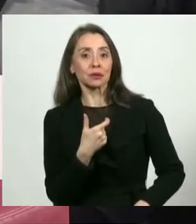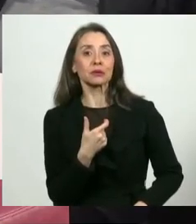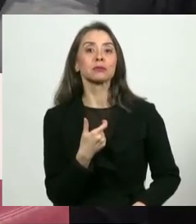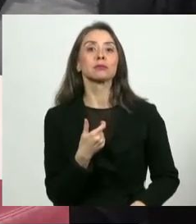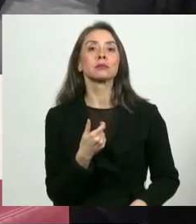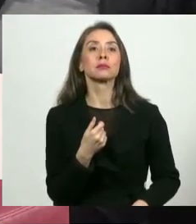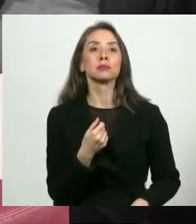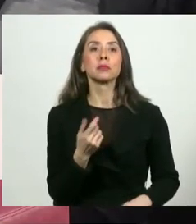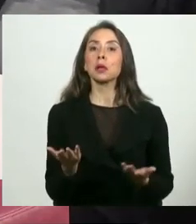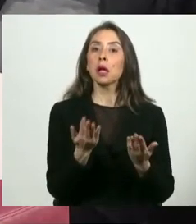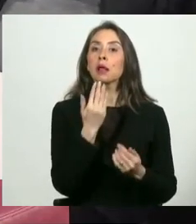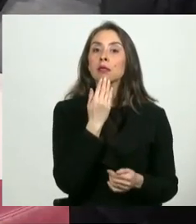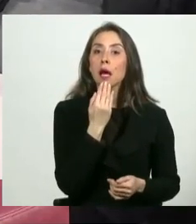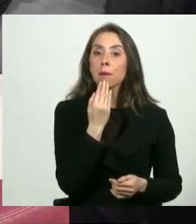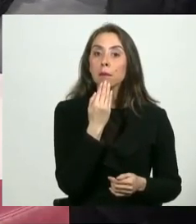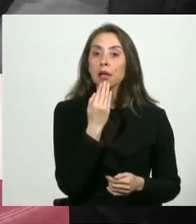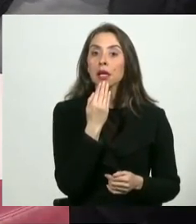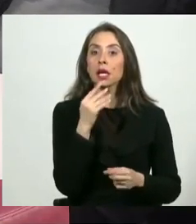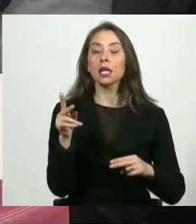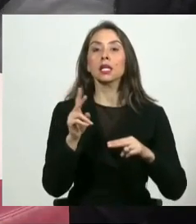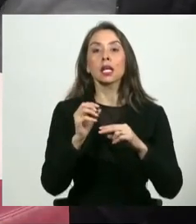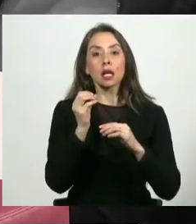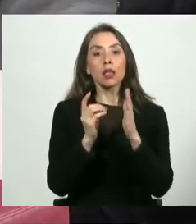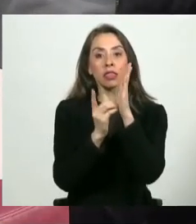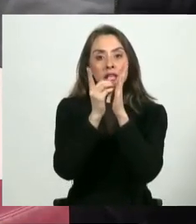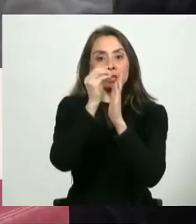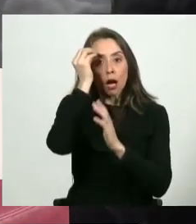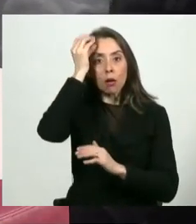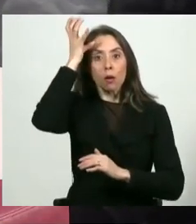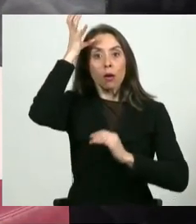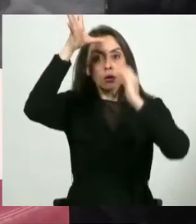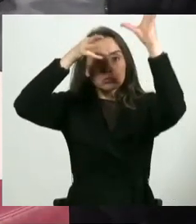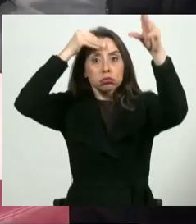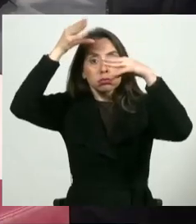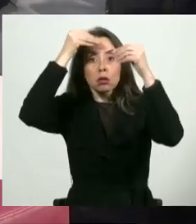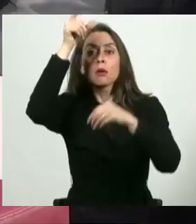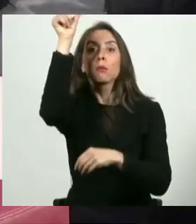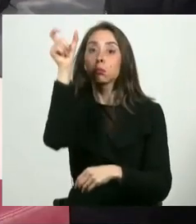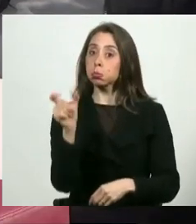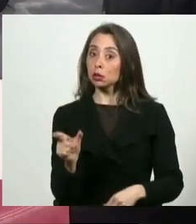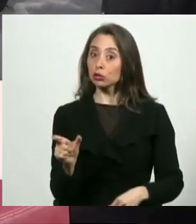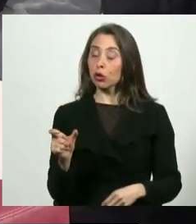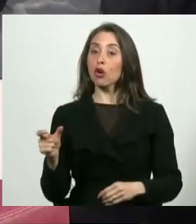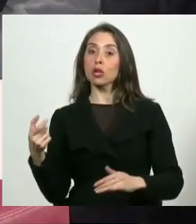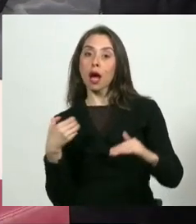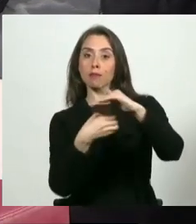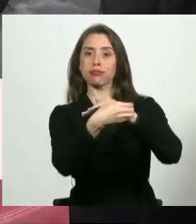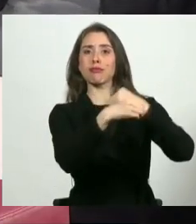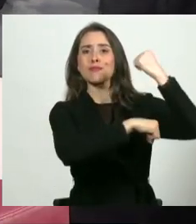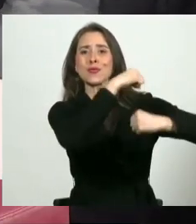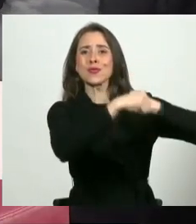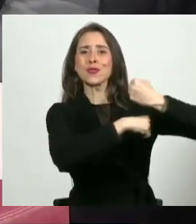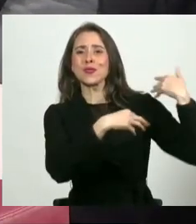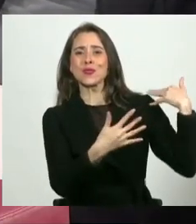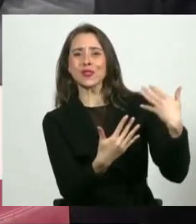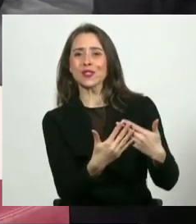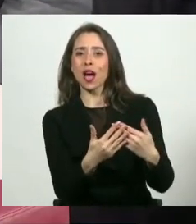en el cual también haya desarrollo cognitivo? Fíjate que nosotros colocamos hace muchos años